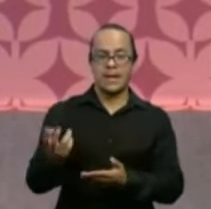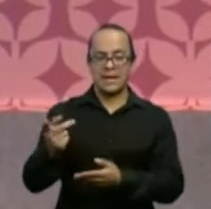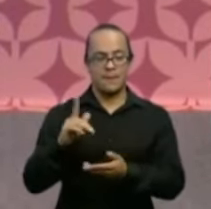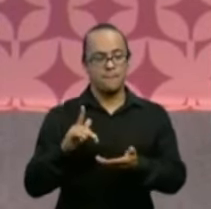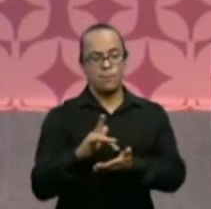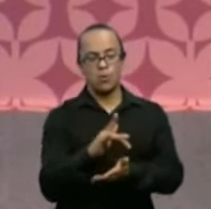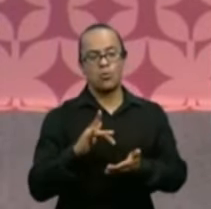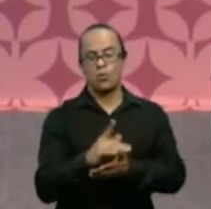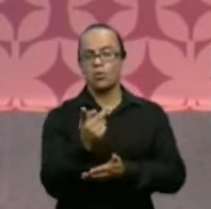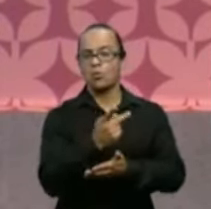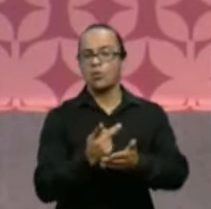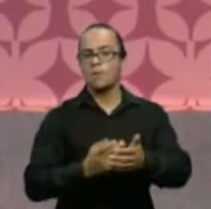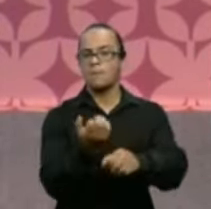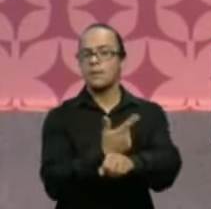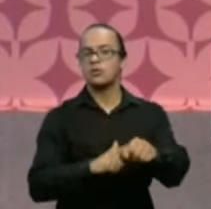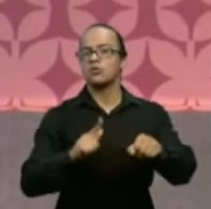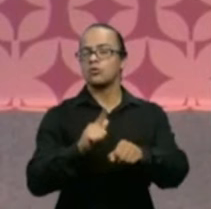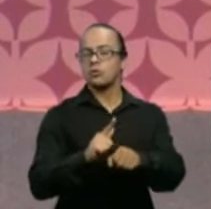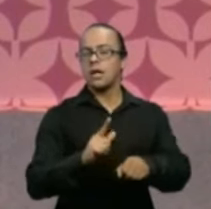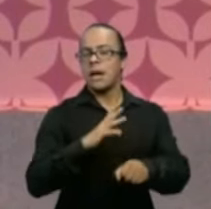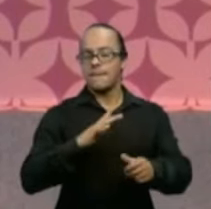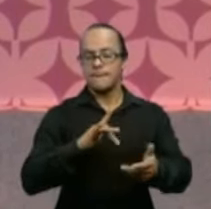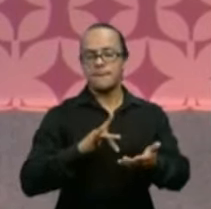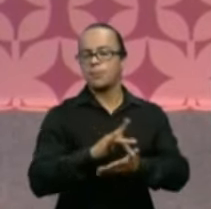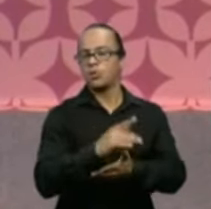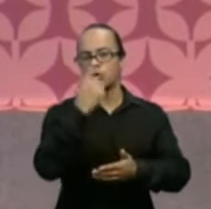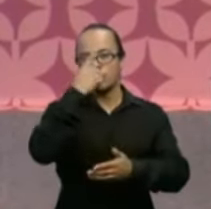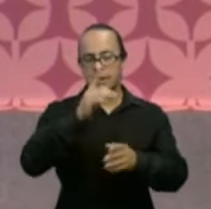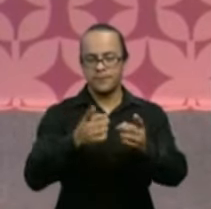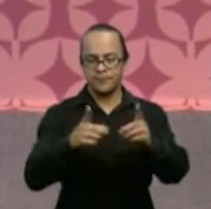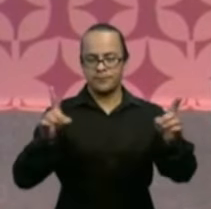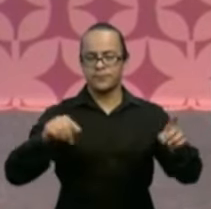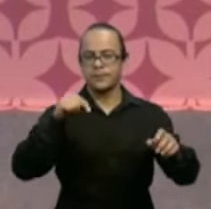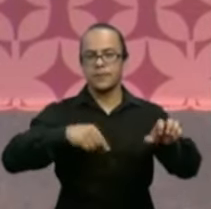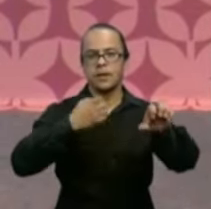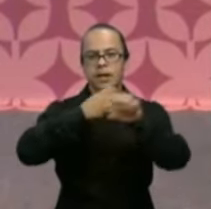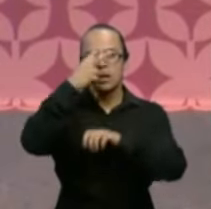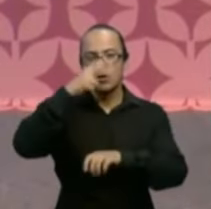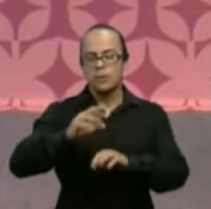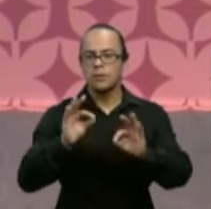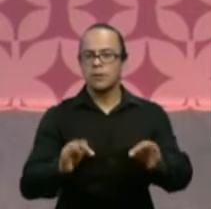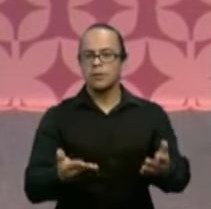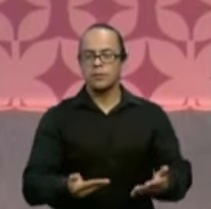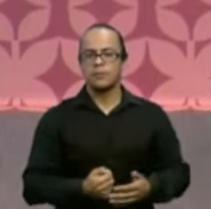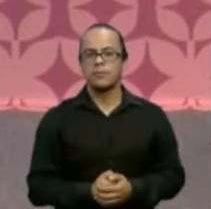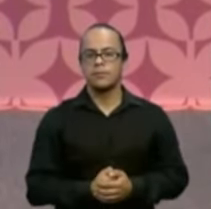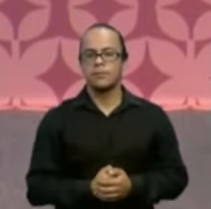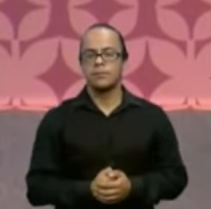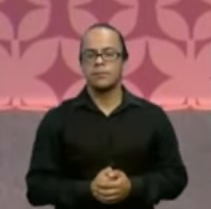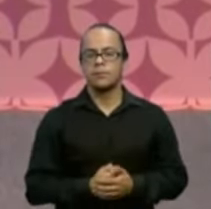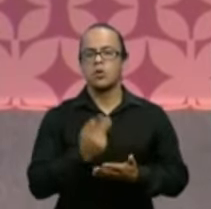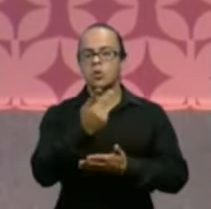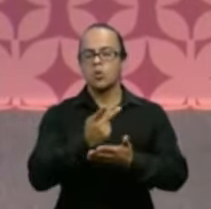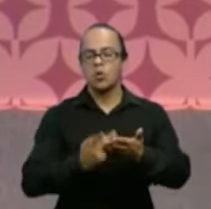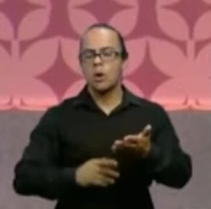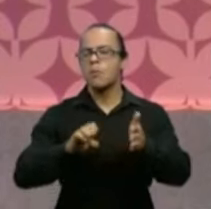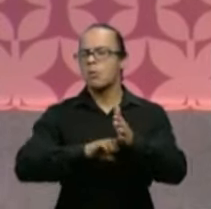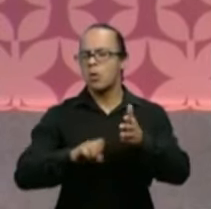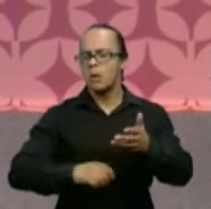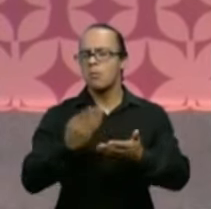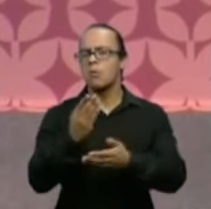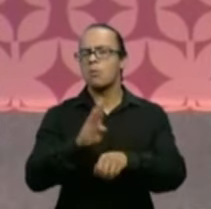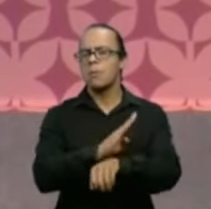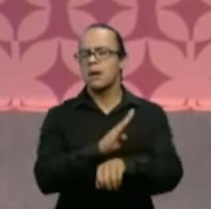apoyado con los programas sociales que han aportado al desarrollo del Estado de México. Entre otros programas que tenemos de beneficio